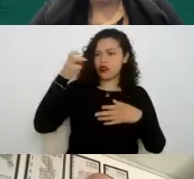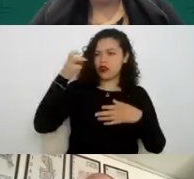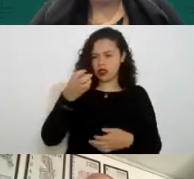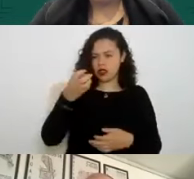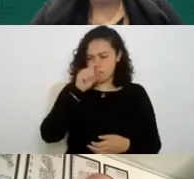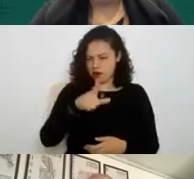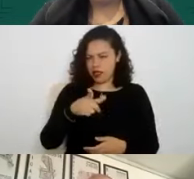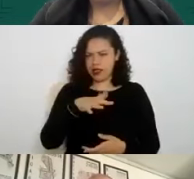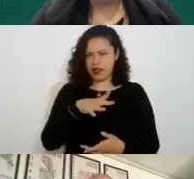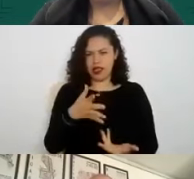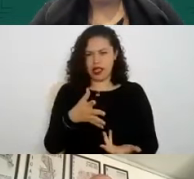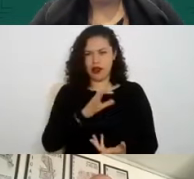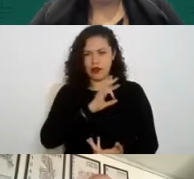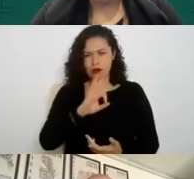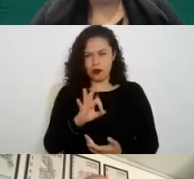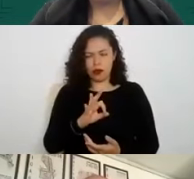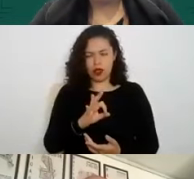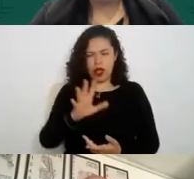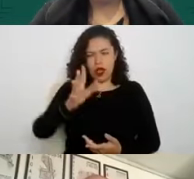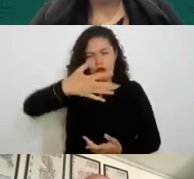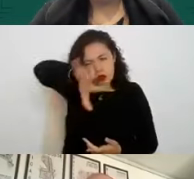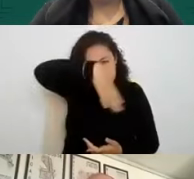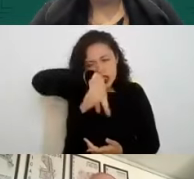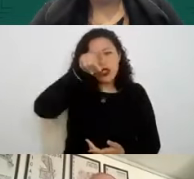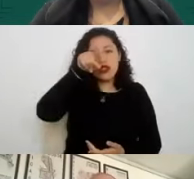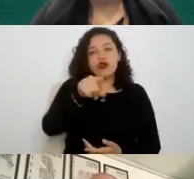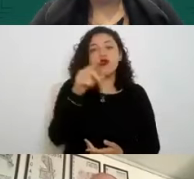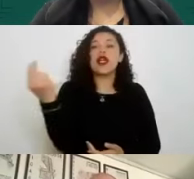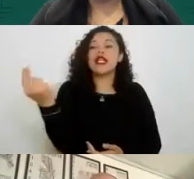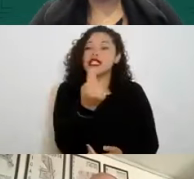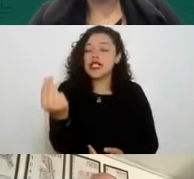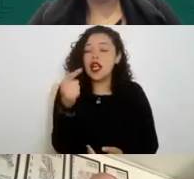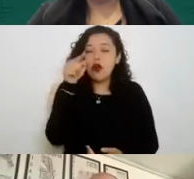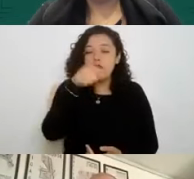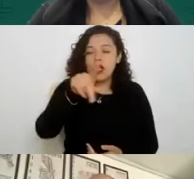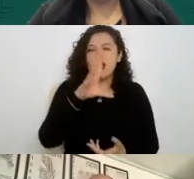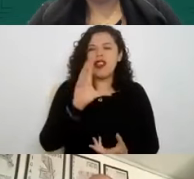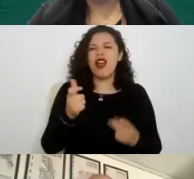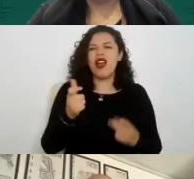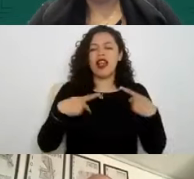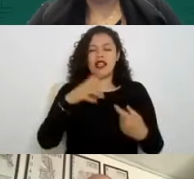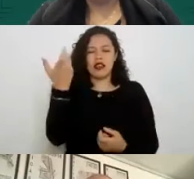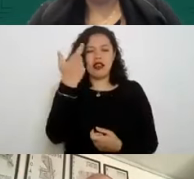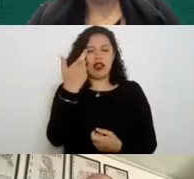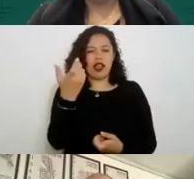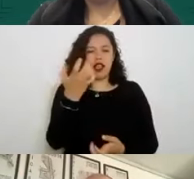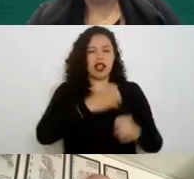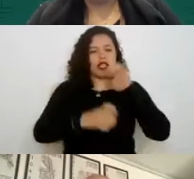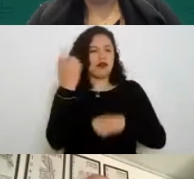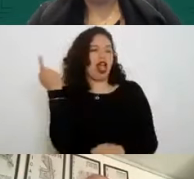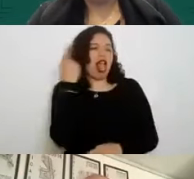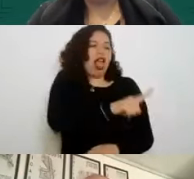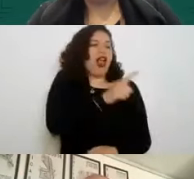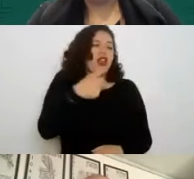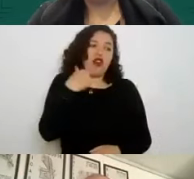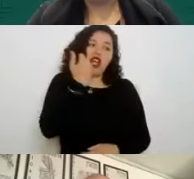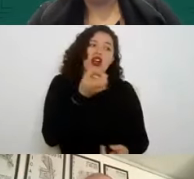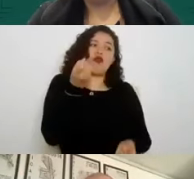a buscar lo que ustedes necesitan. Que no nos impongan las empresas lo que ellos quieren dar y apoyar. Entonces, creo que sí es